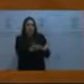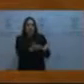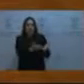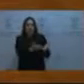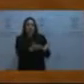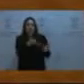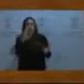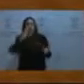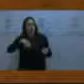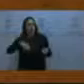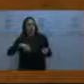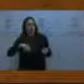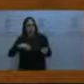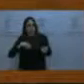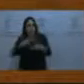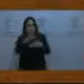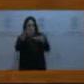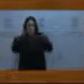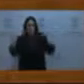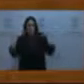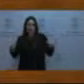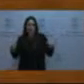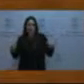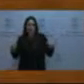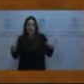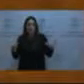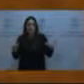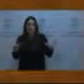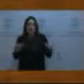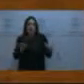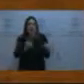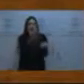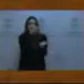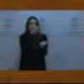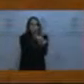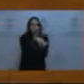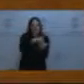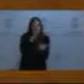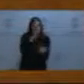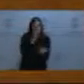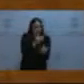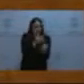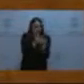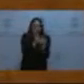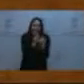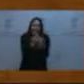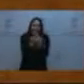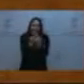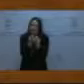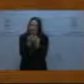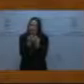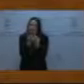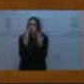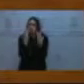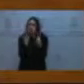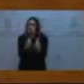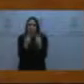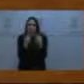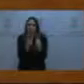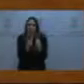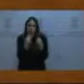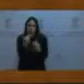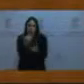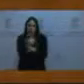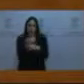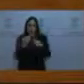ha reconocido públicamente las carencias en los centros de infancia, en estas instituciones públicas.